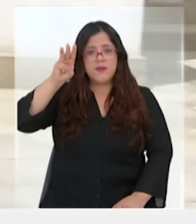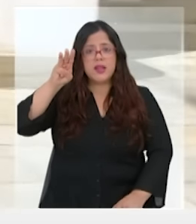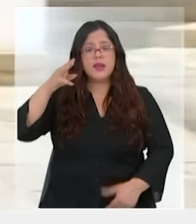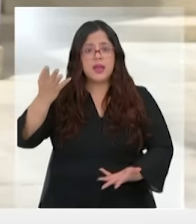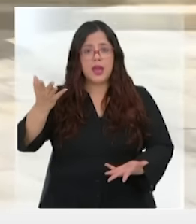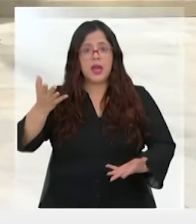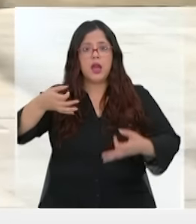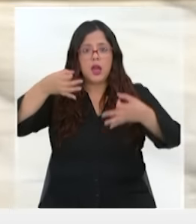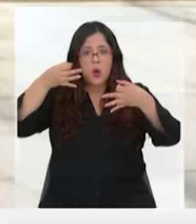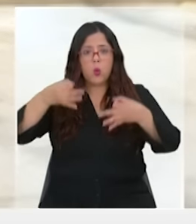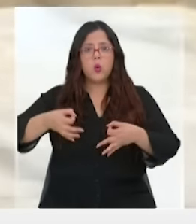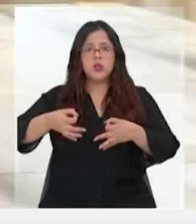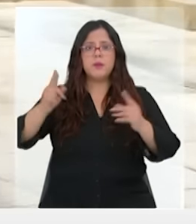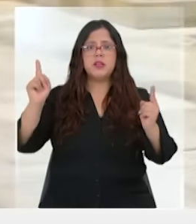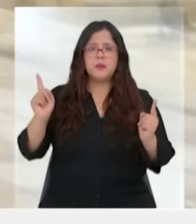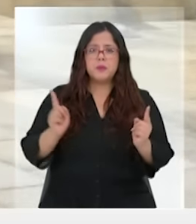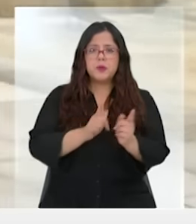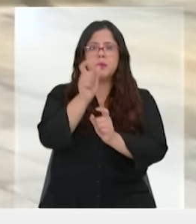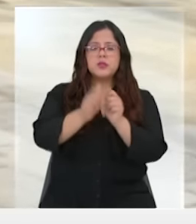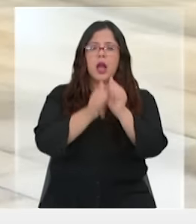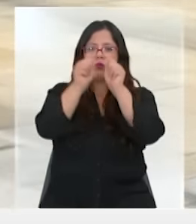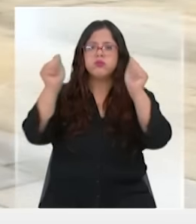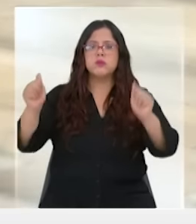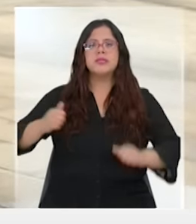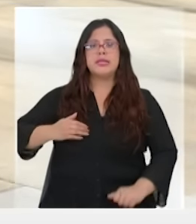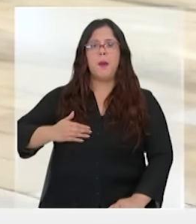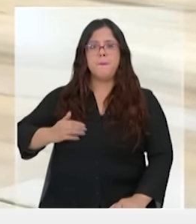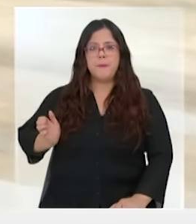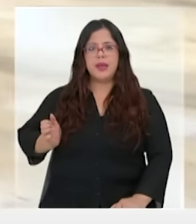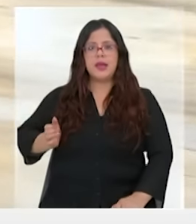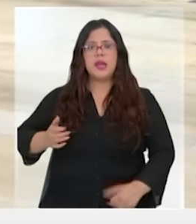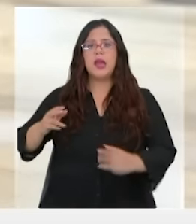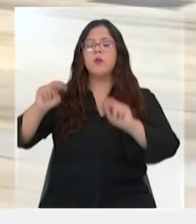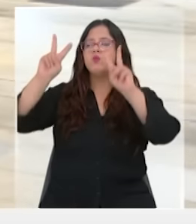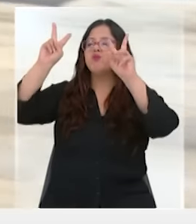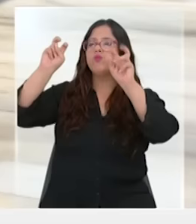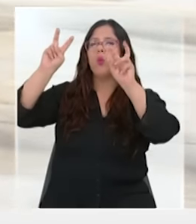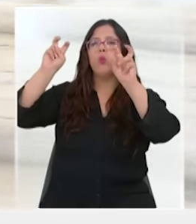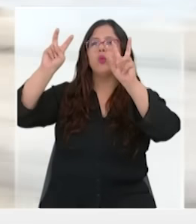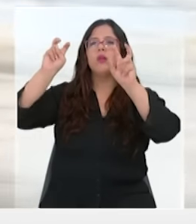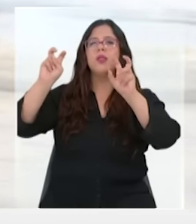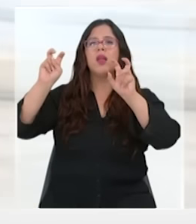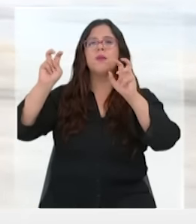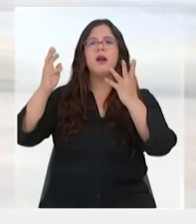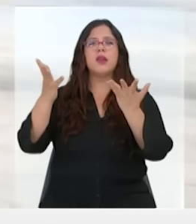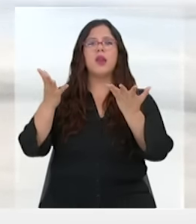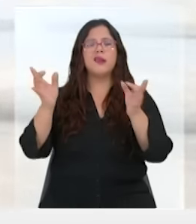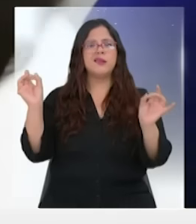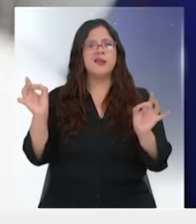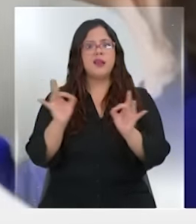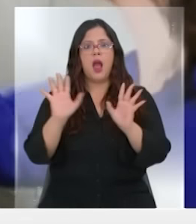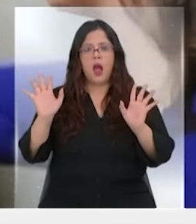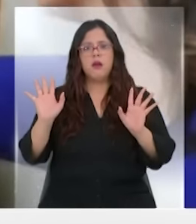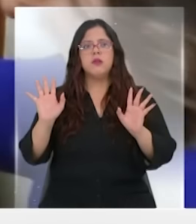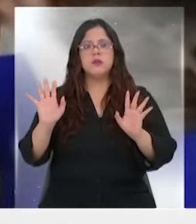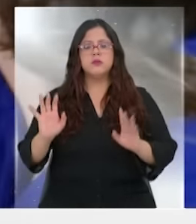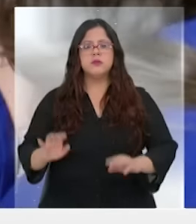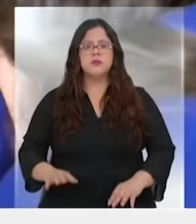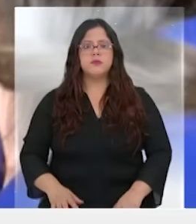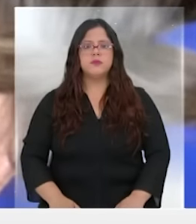habría reunido con altas autoridades de la PDI para tratar un asunto de máxima gravedad.